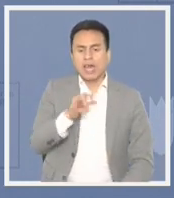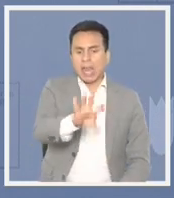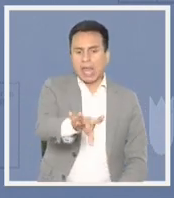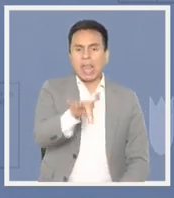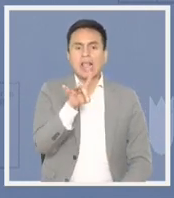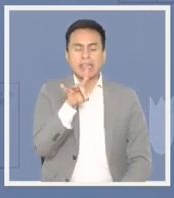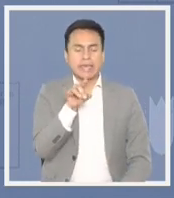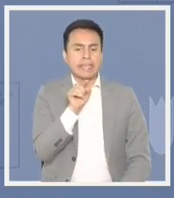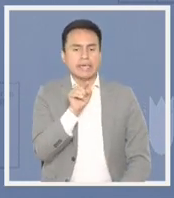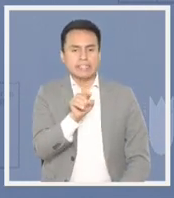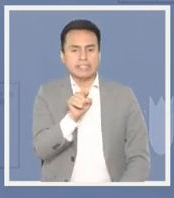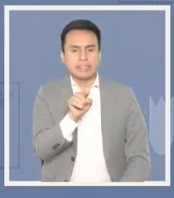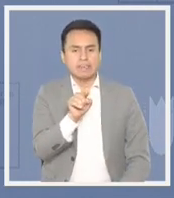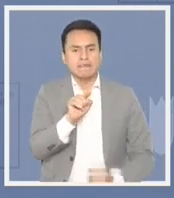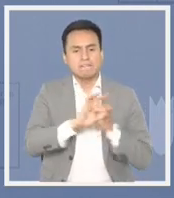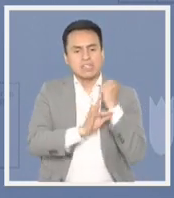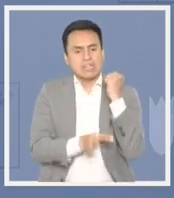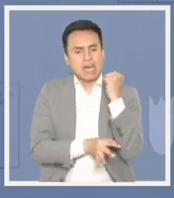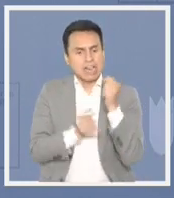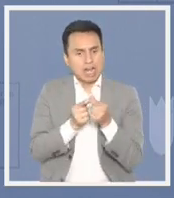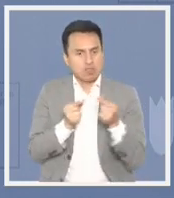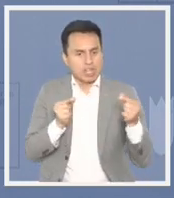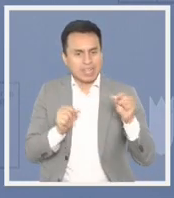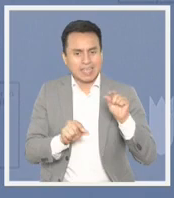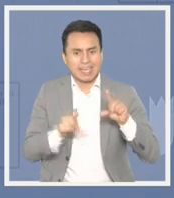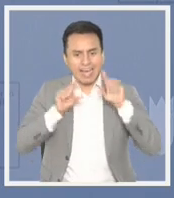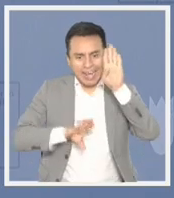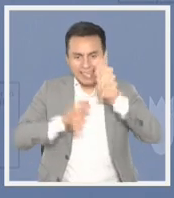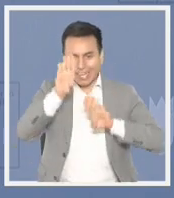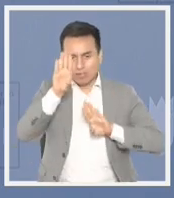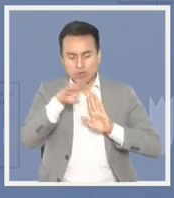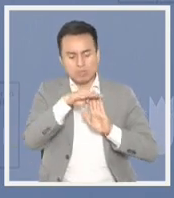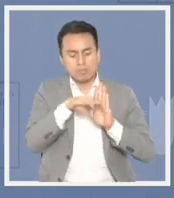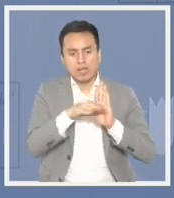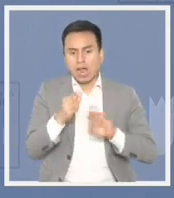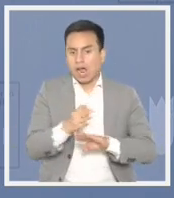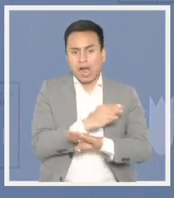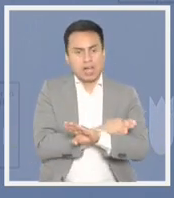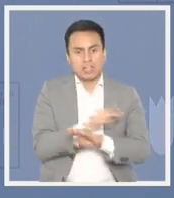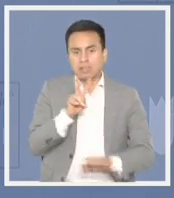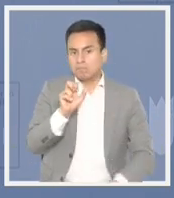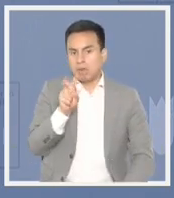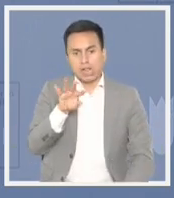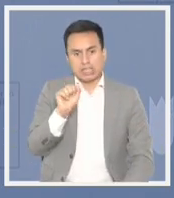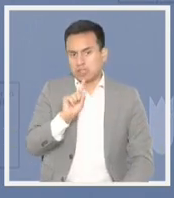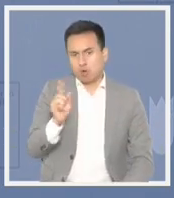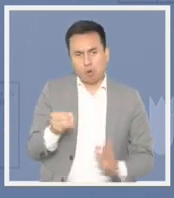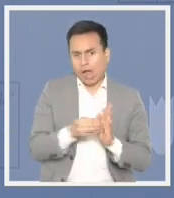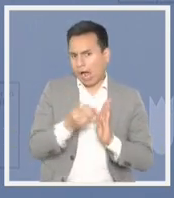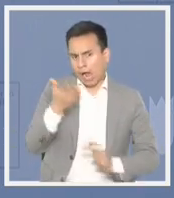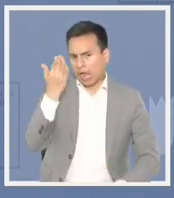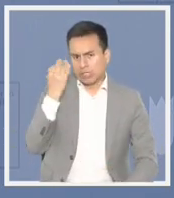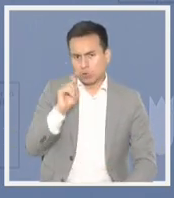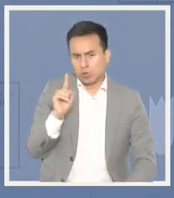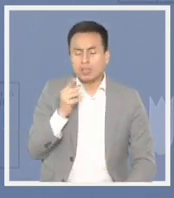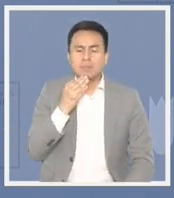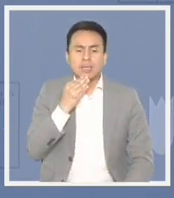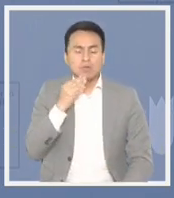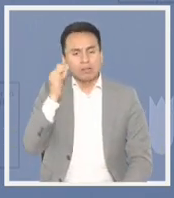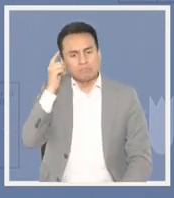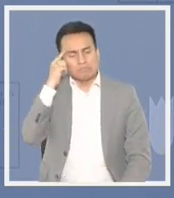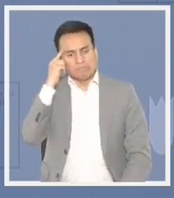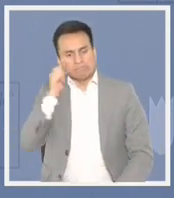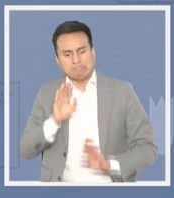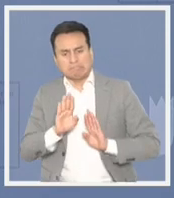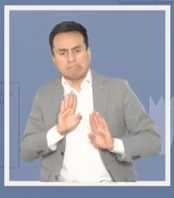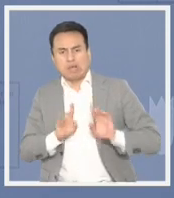elegir estos fiscal nacional, estas candidaturas que previamente no fueron Ángel Valencia, y también las aprehensiones que